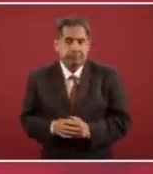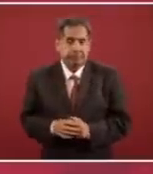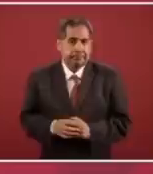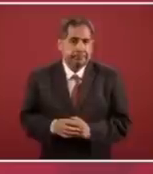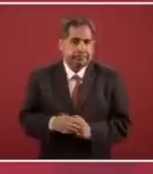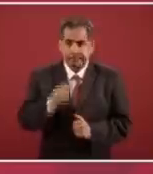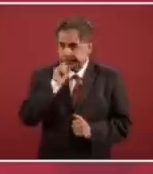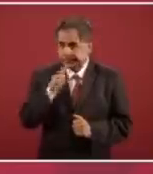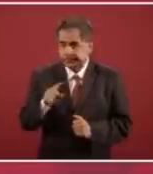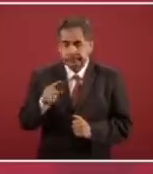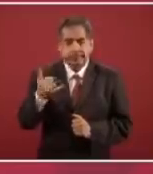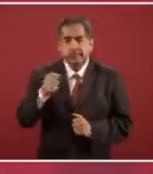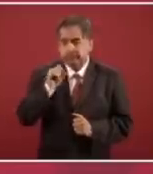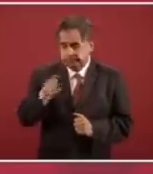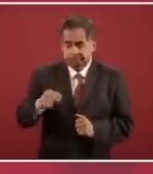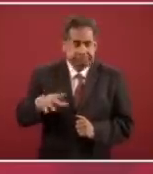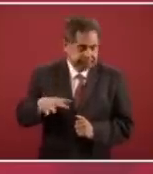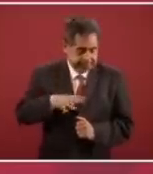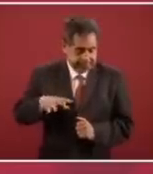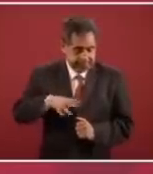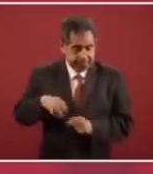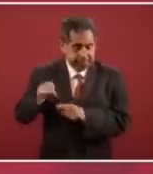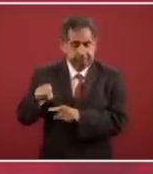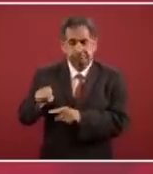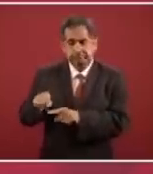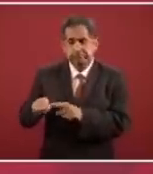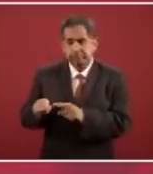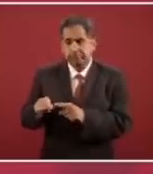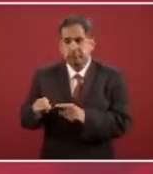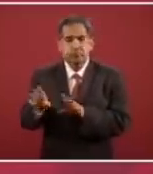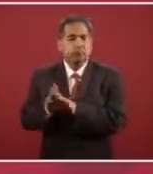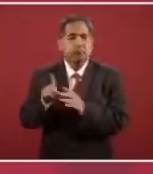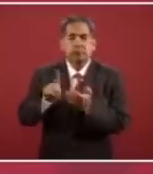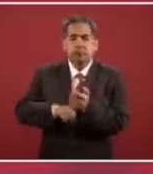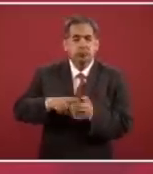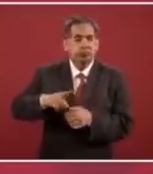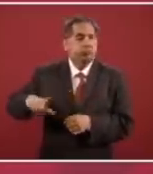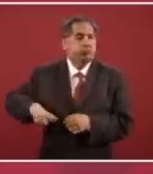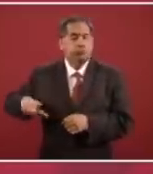y existe la rectoría del Estado,